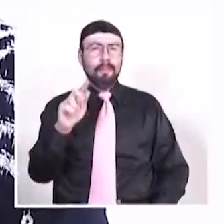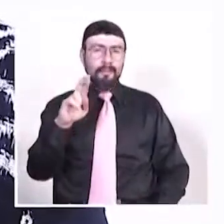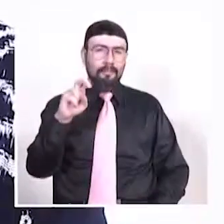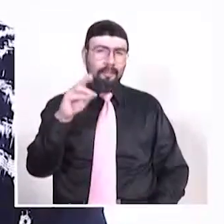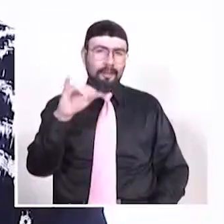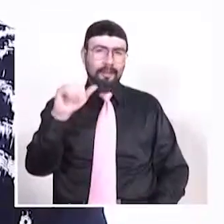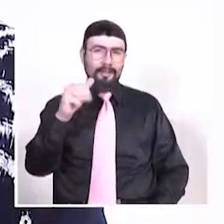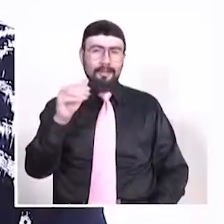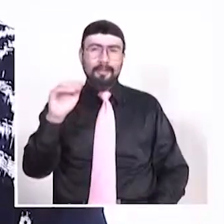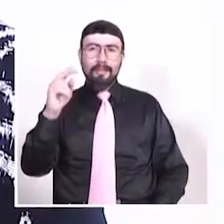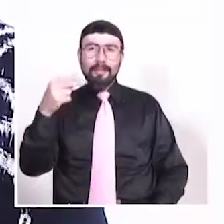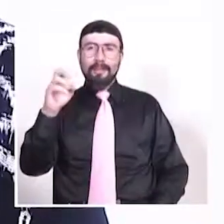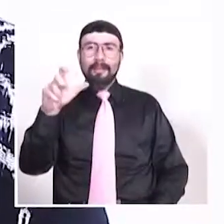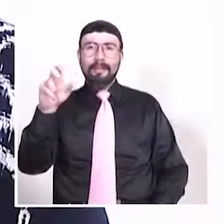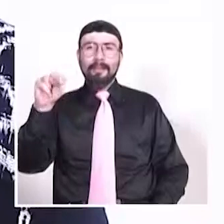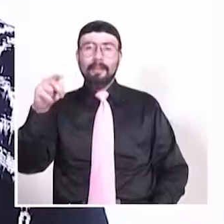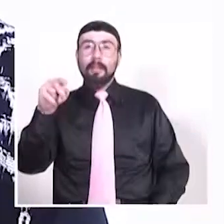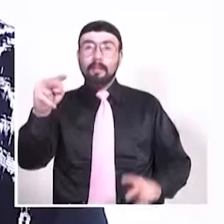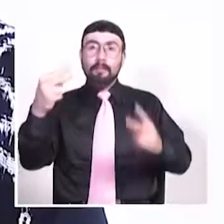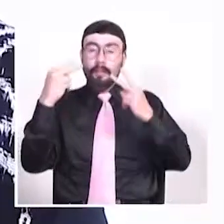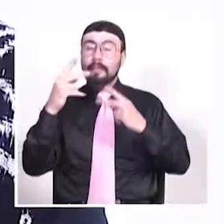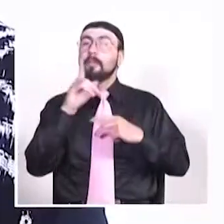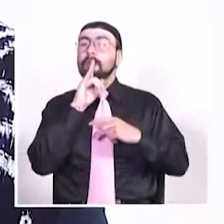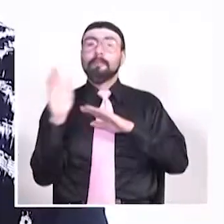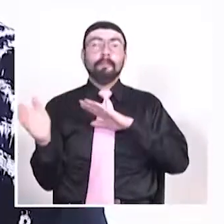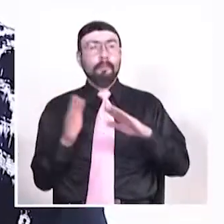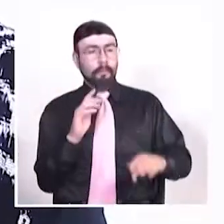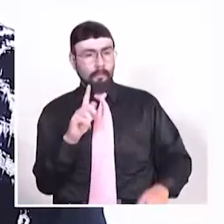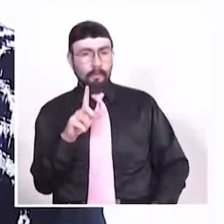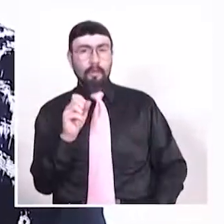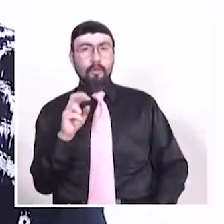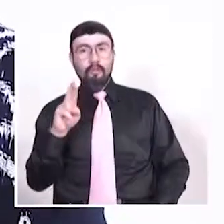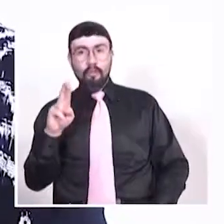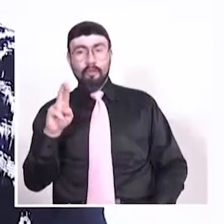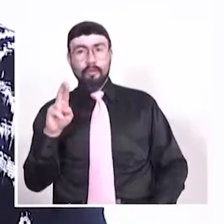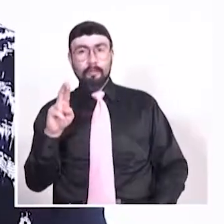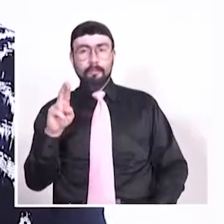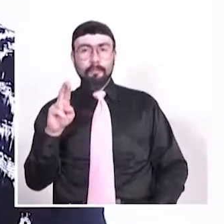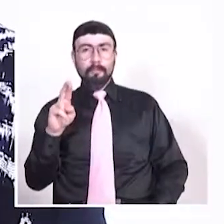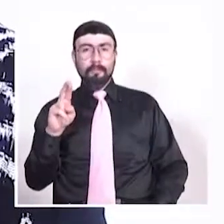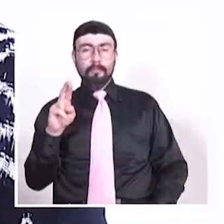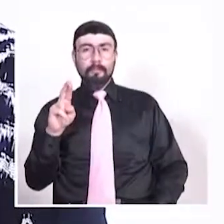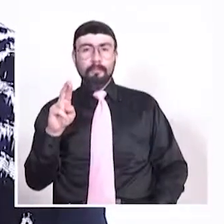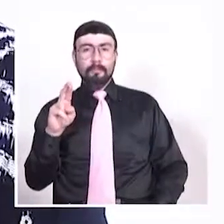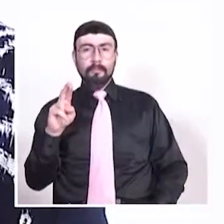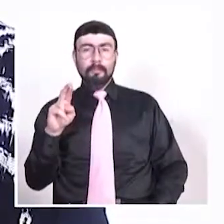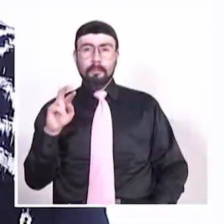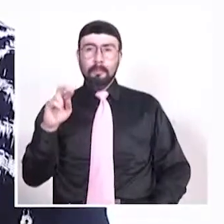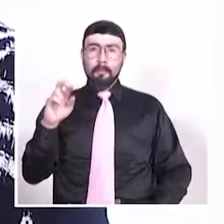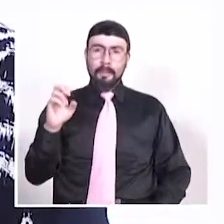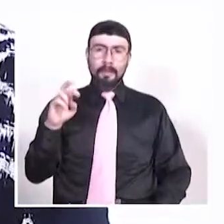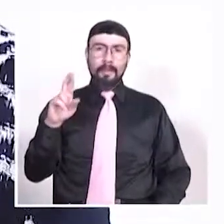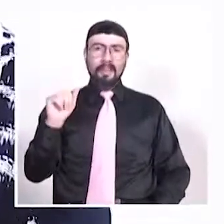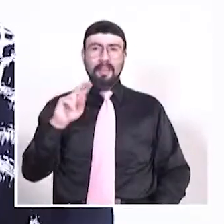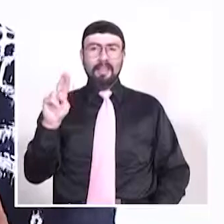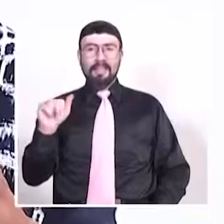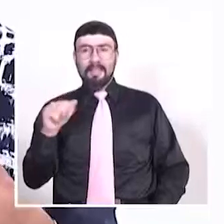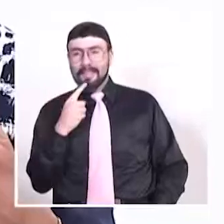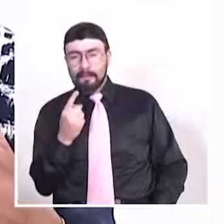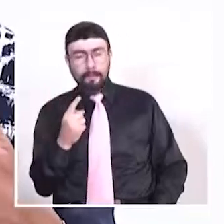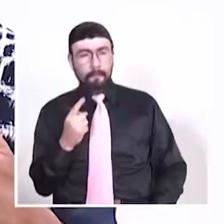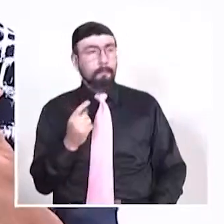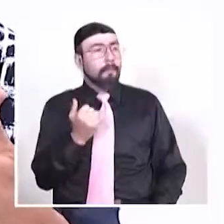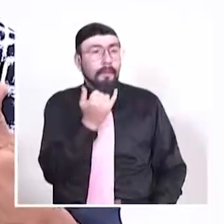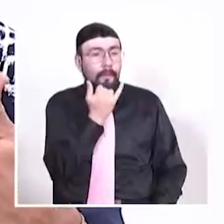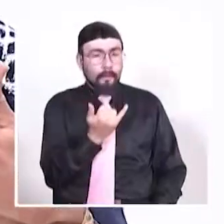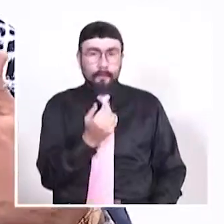personas que nos ven también desde Estados Unidos. Dice Flor Díaz de Peraza, ¿qué sucede cuando